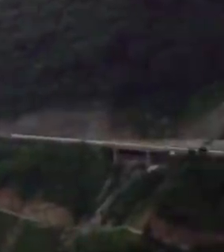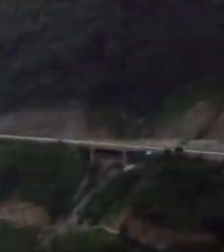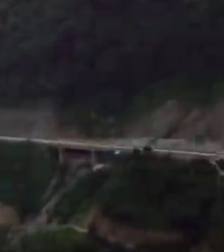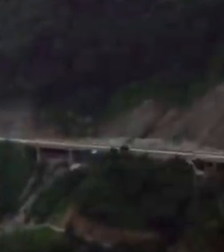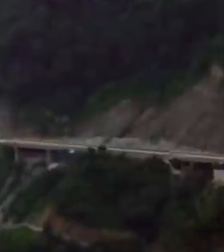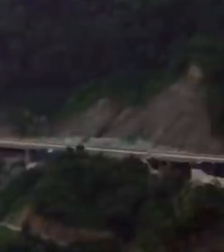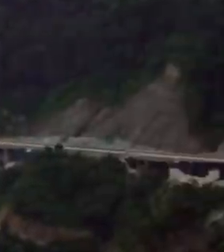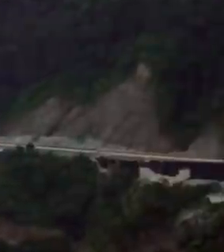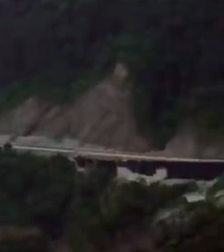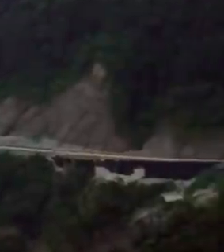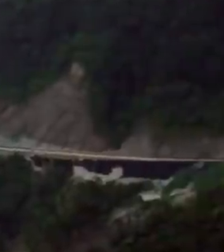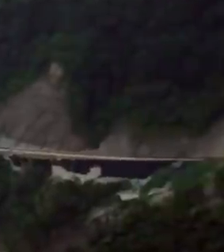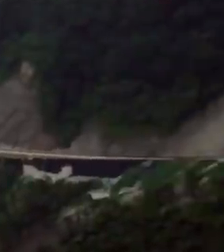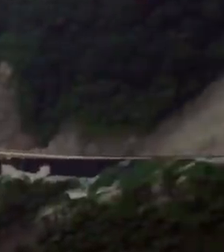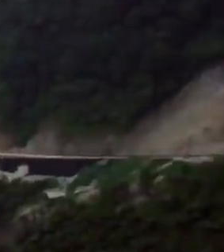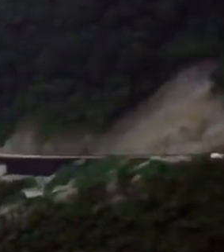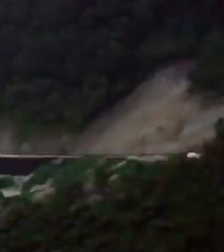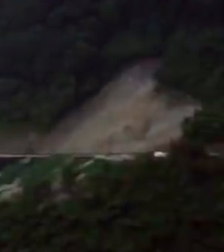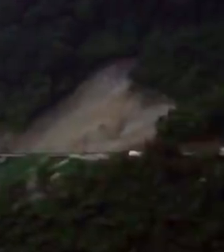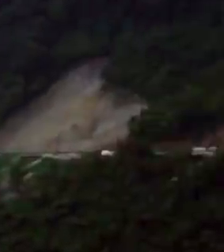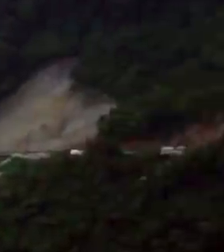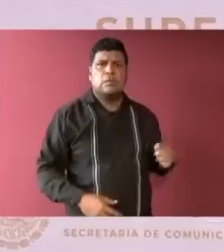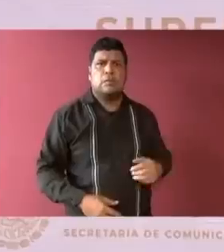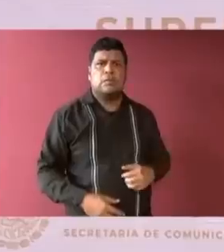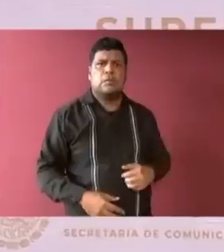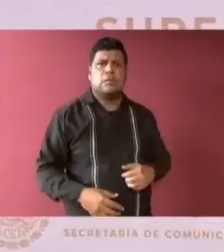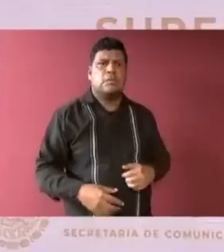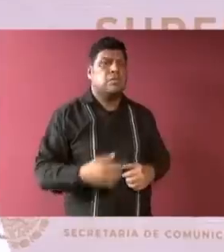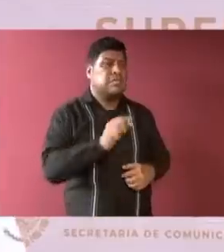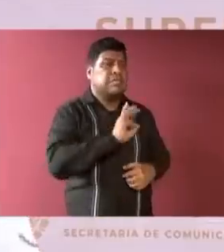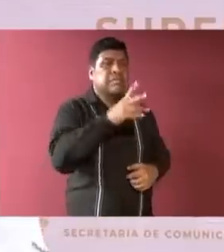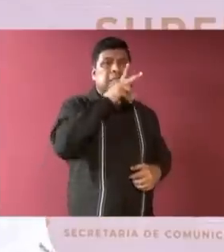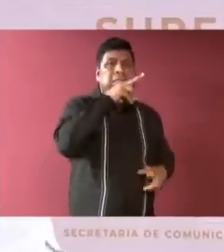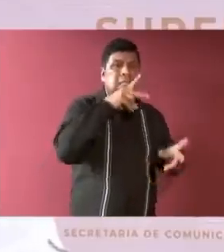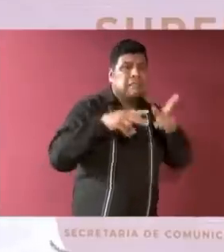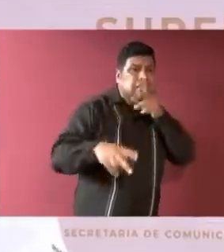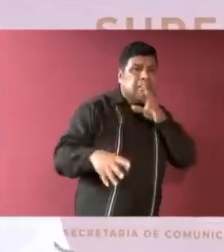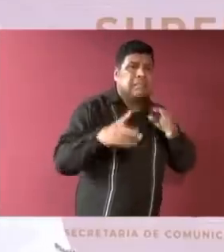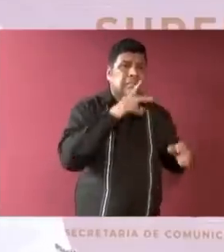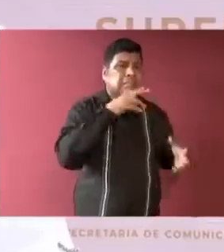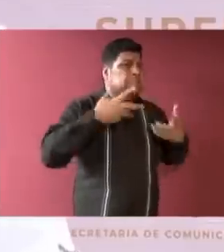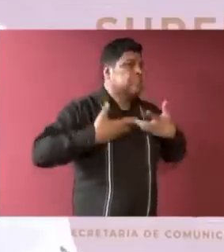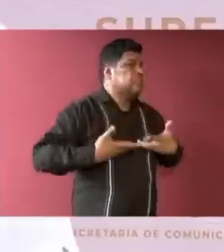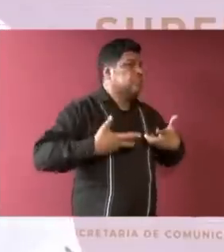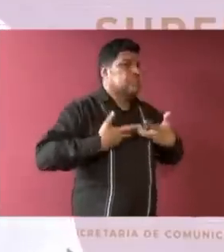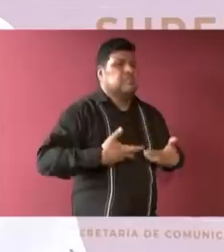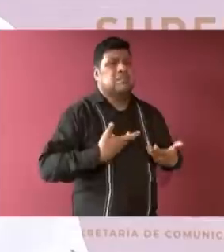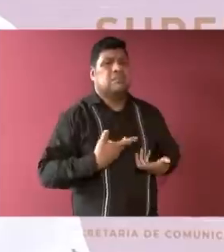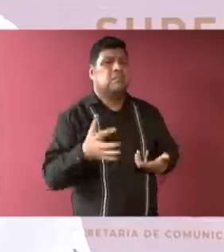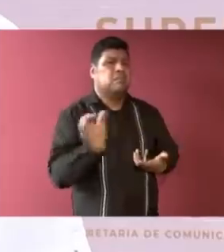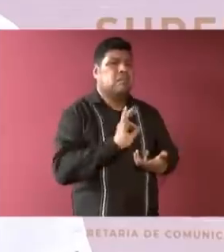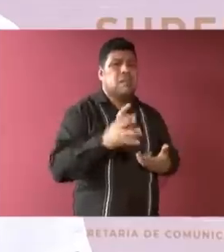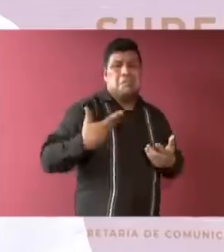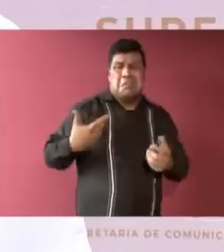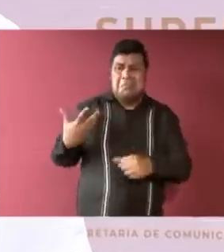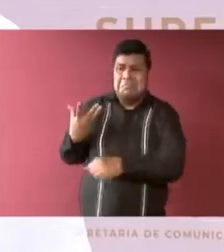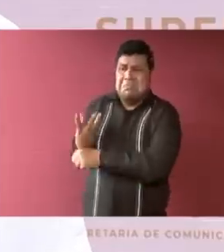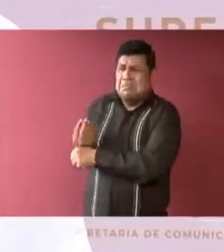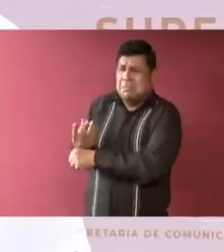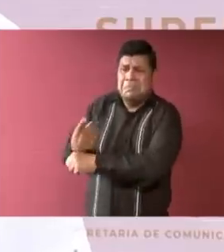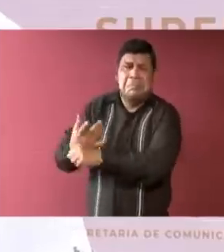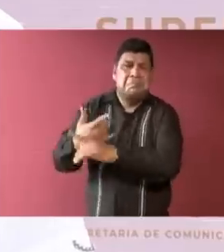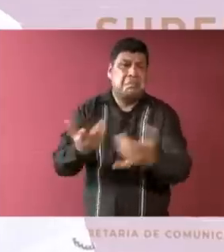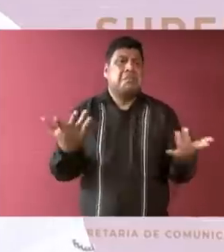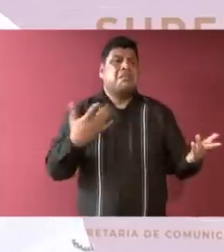que tienen la preocupación de que la construcción de la carretera